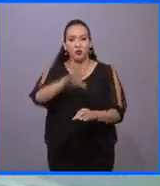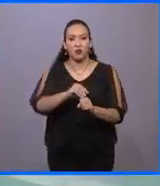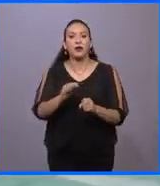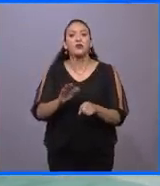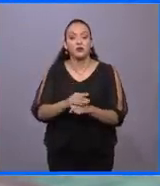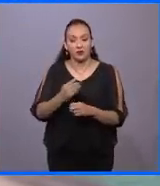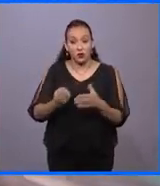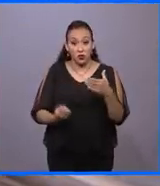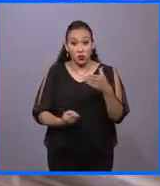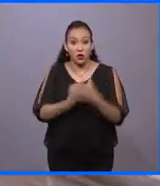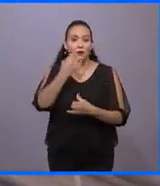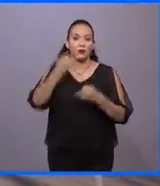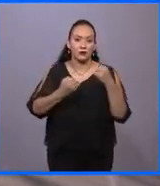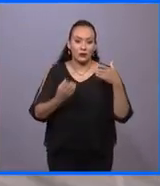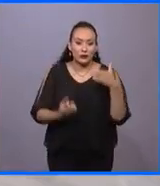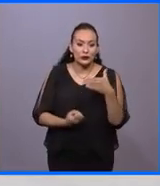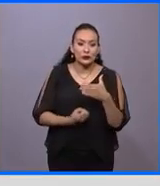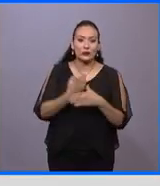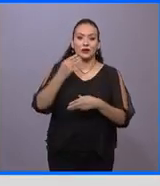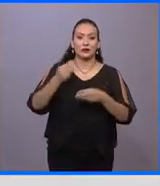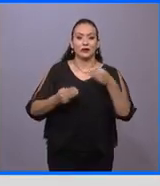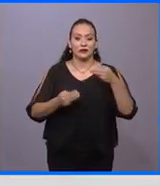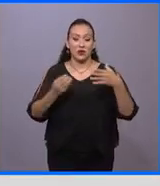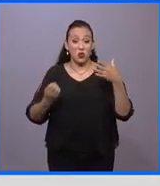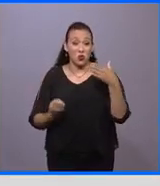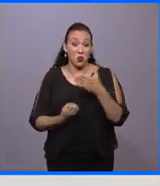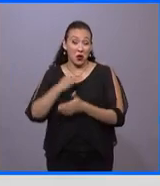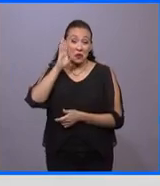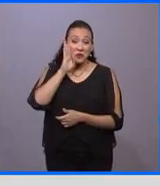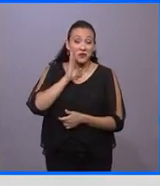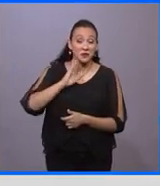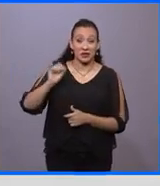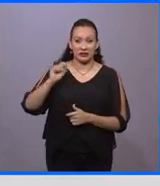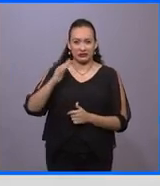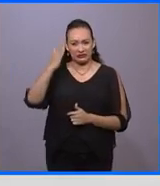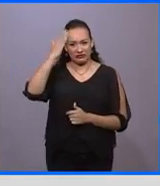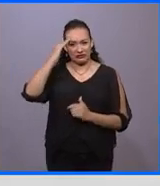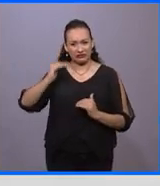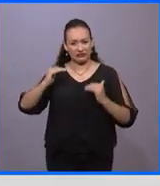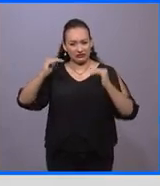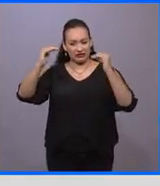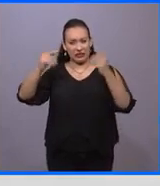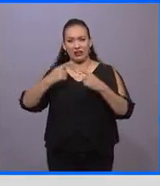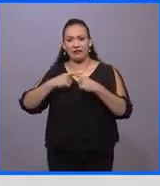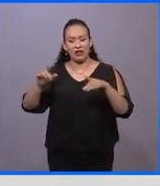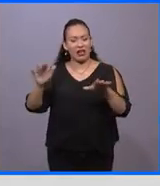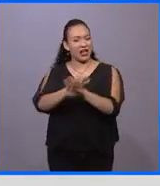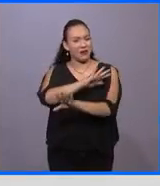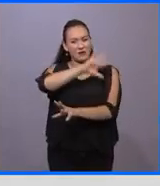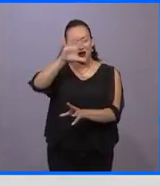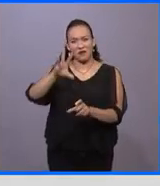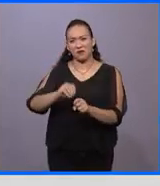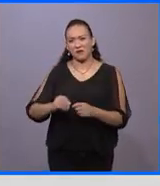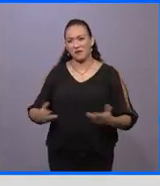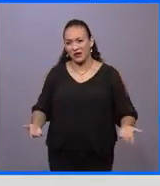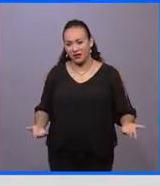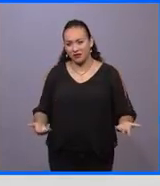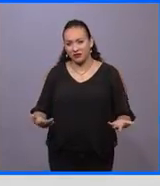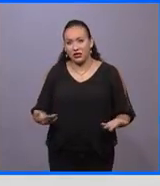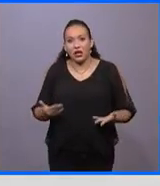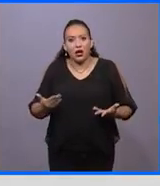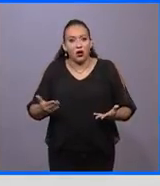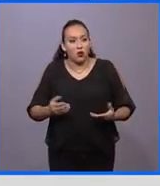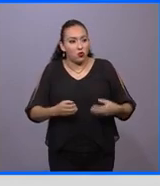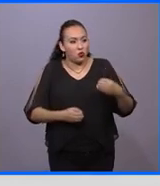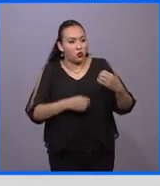elección de personas juzgadoras. ¿Cómo exigir la eficacia del sistema penal acusatorio si ni siquiera